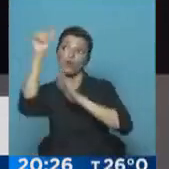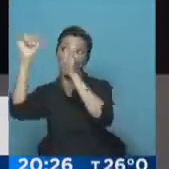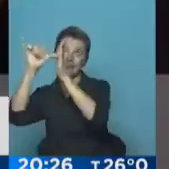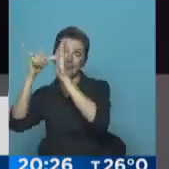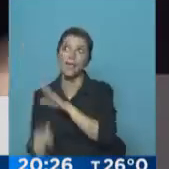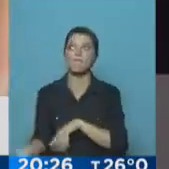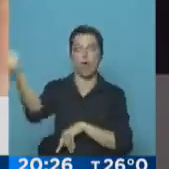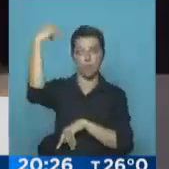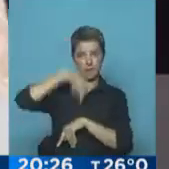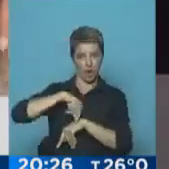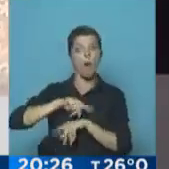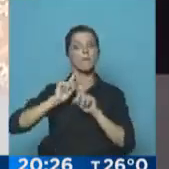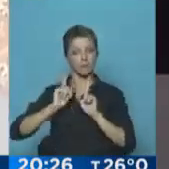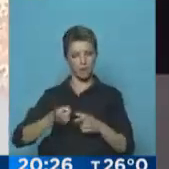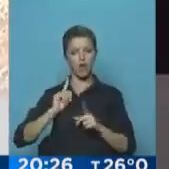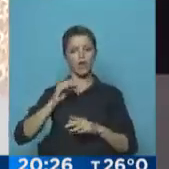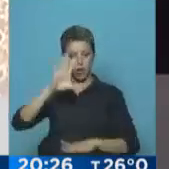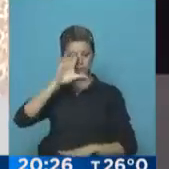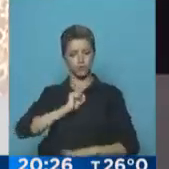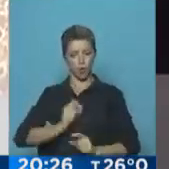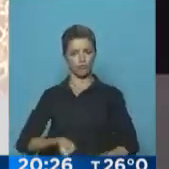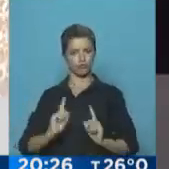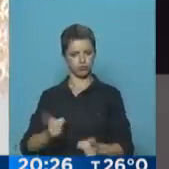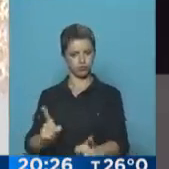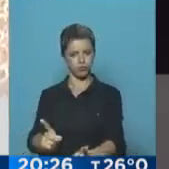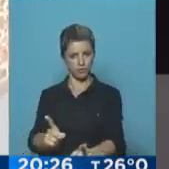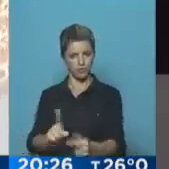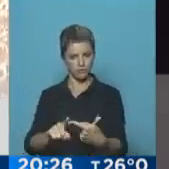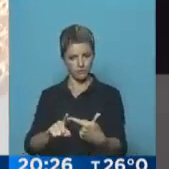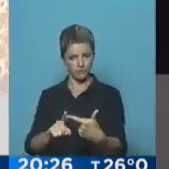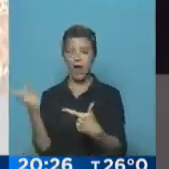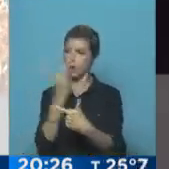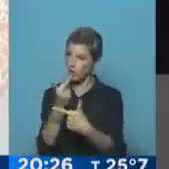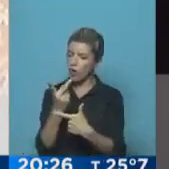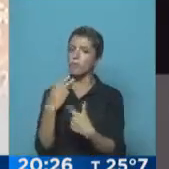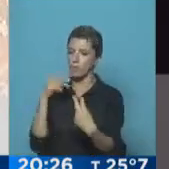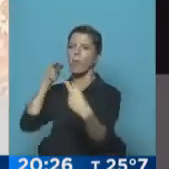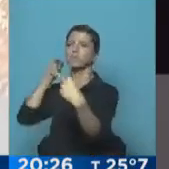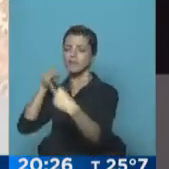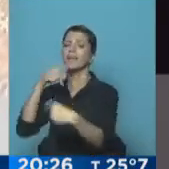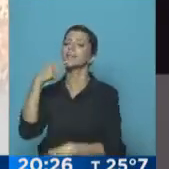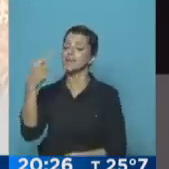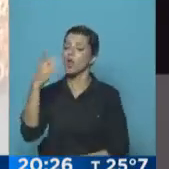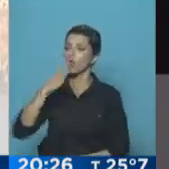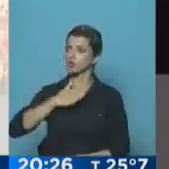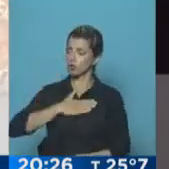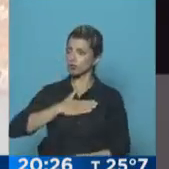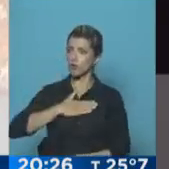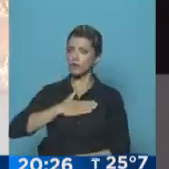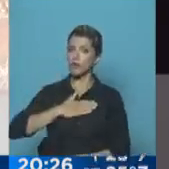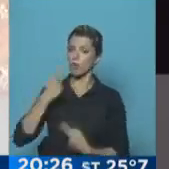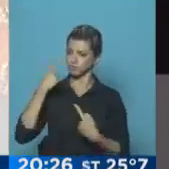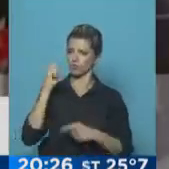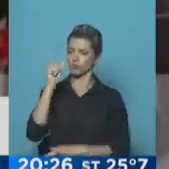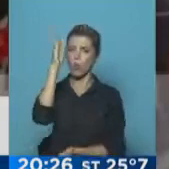de los que se quedaron para hacer el aguante, y decirles que le hemos reconocido sus